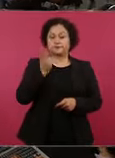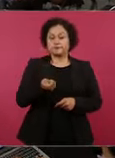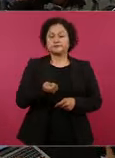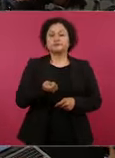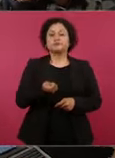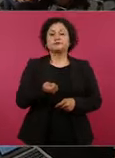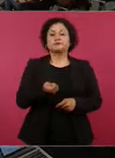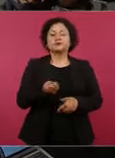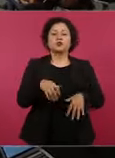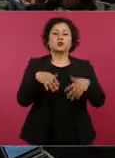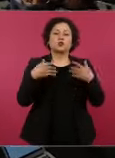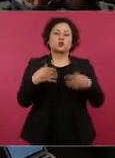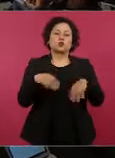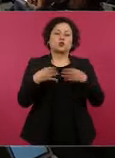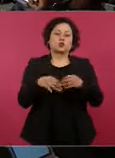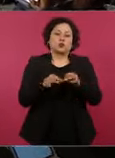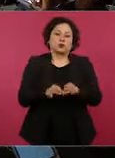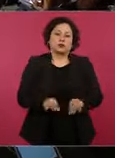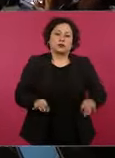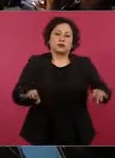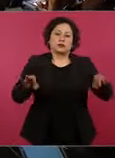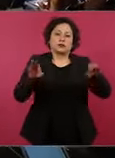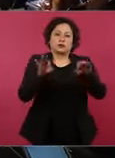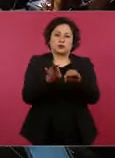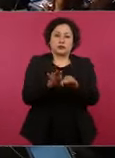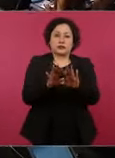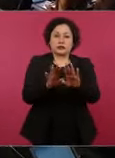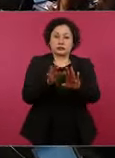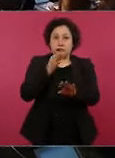muy importante. Y antes de dar la mención,